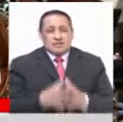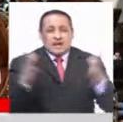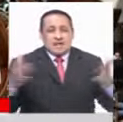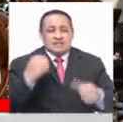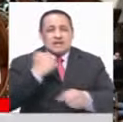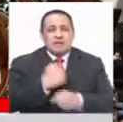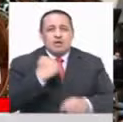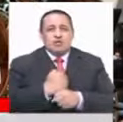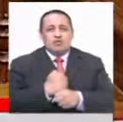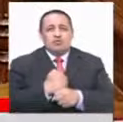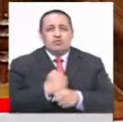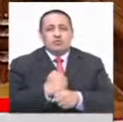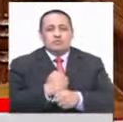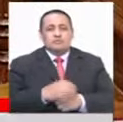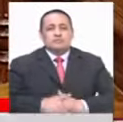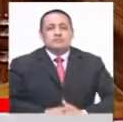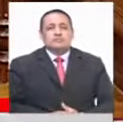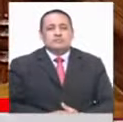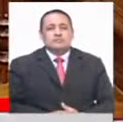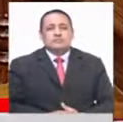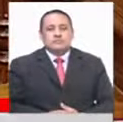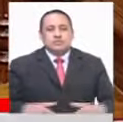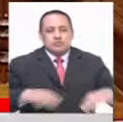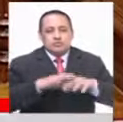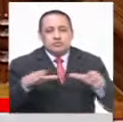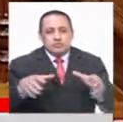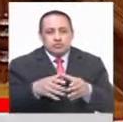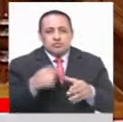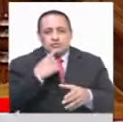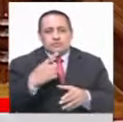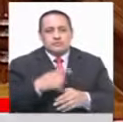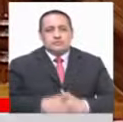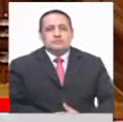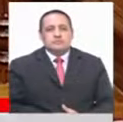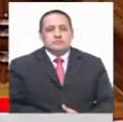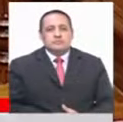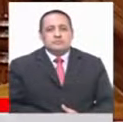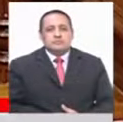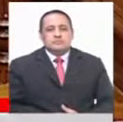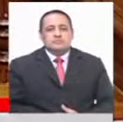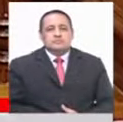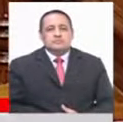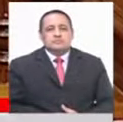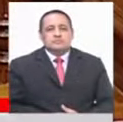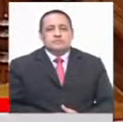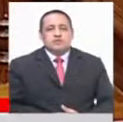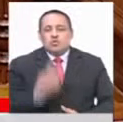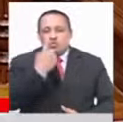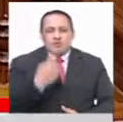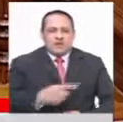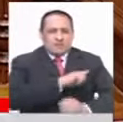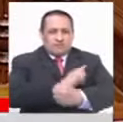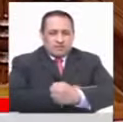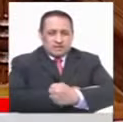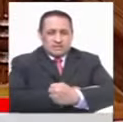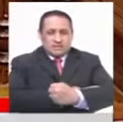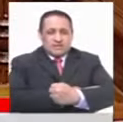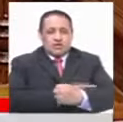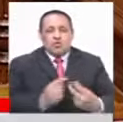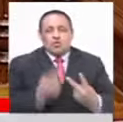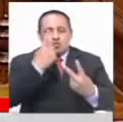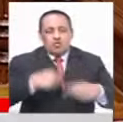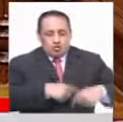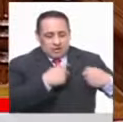tarea. Huk Umaya, Huk Sunquilla, Huk Manquilla. Una sola fuerza, un